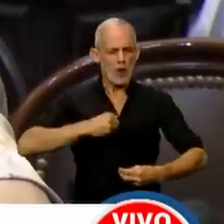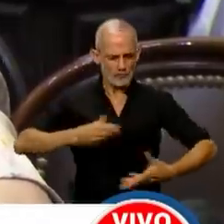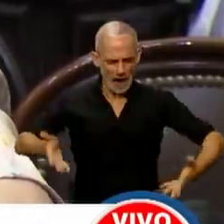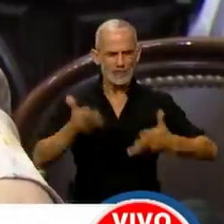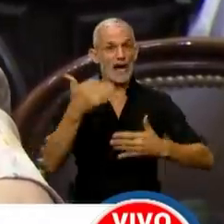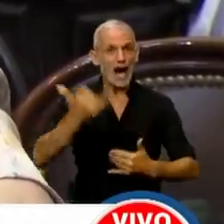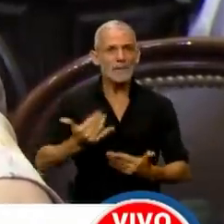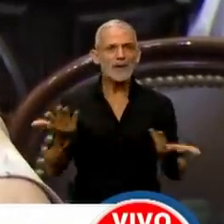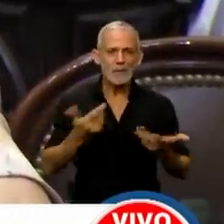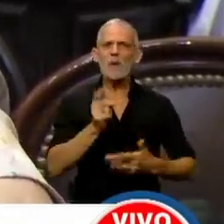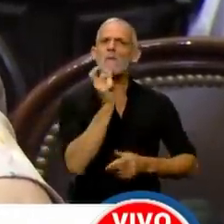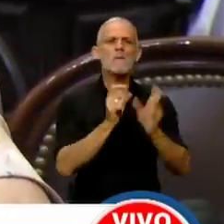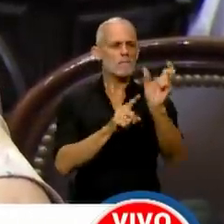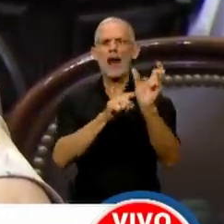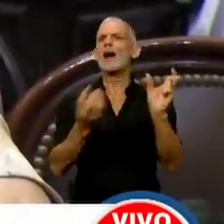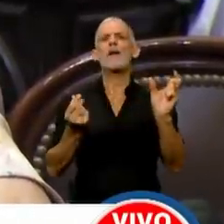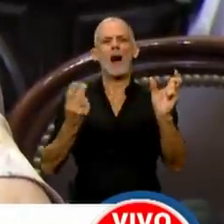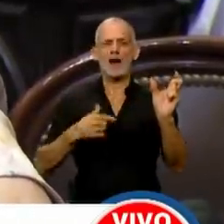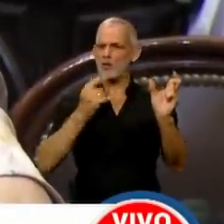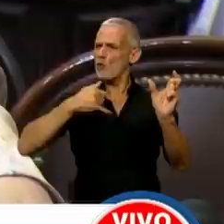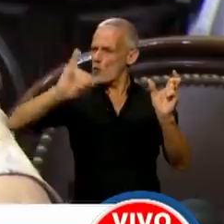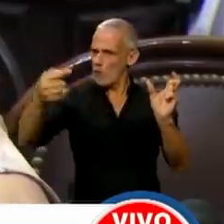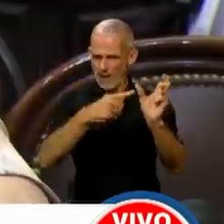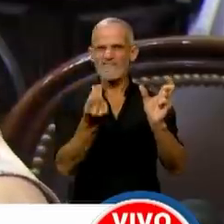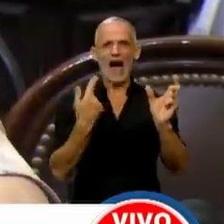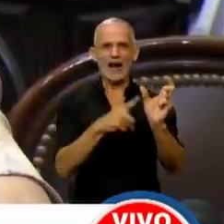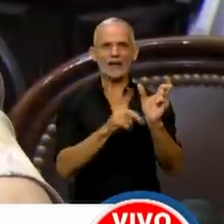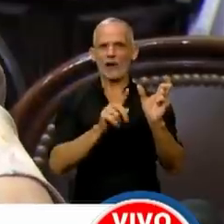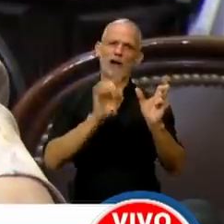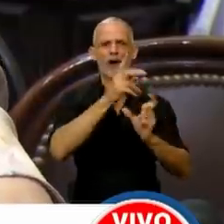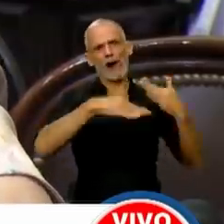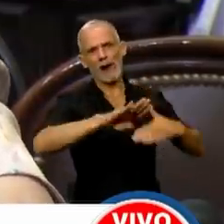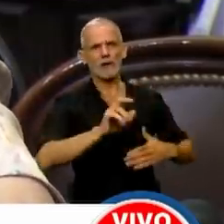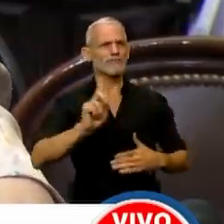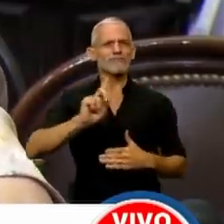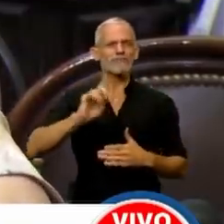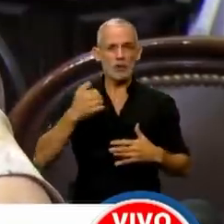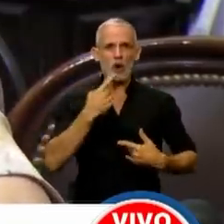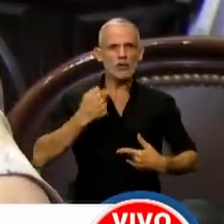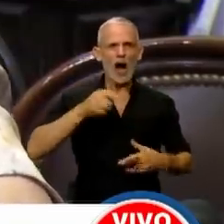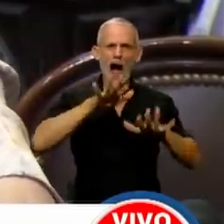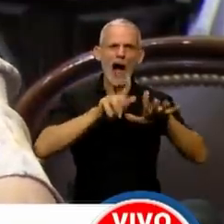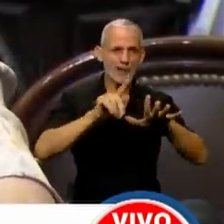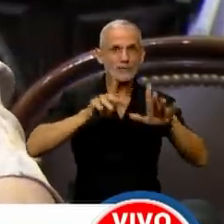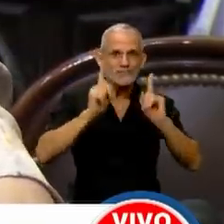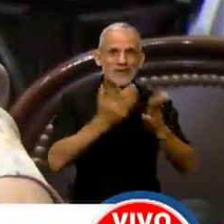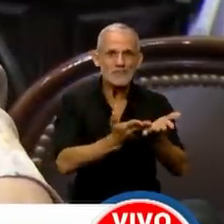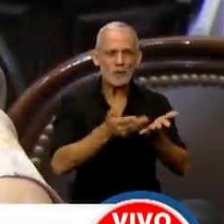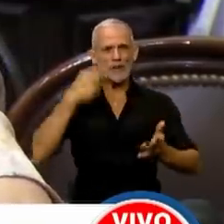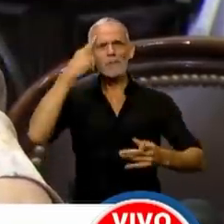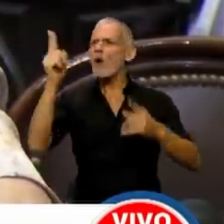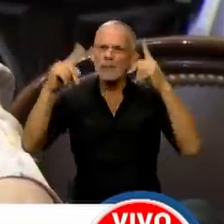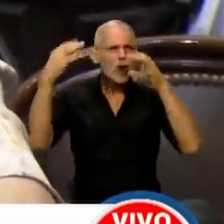confianza, porque la palabra valía, porque lo que decíamos que íbamos a hacer, lo hacíamos. Y